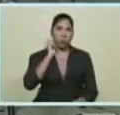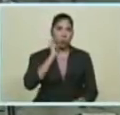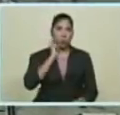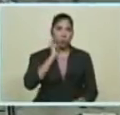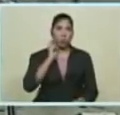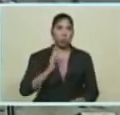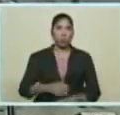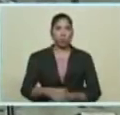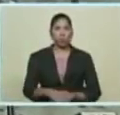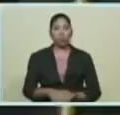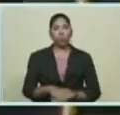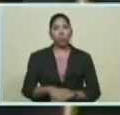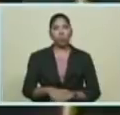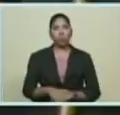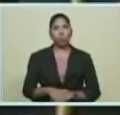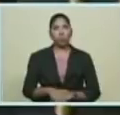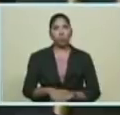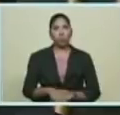presidente del Poder Ciudadano